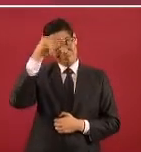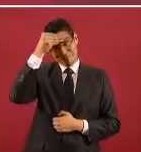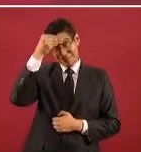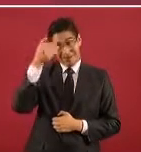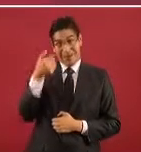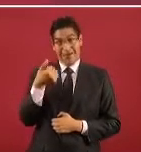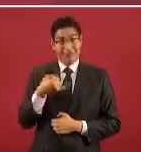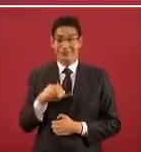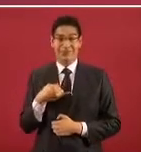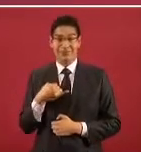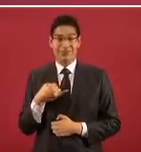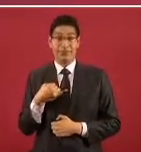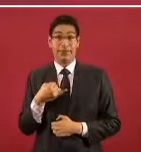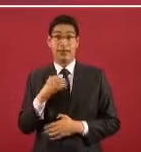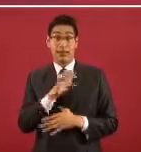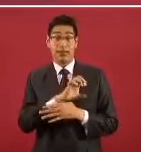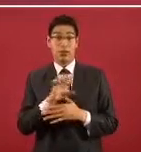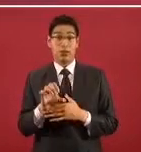Vamos a